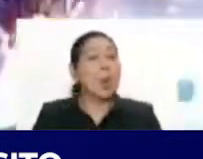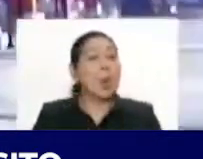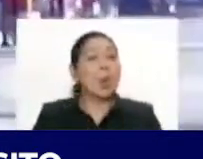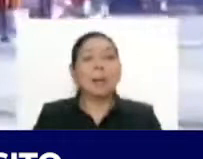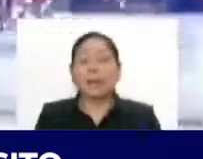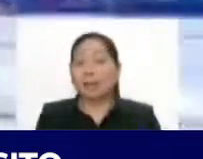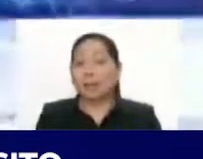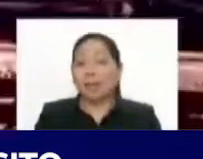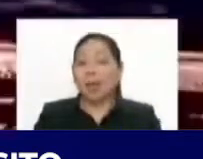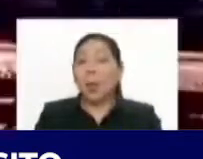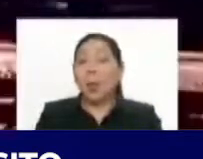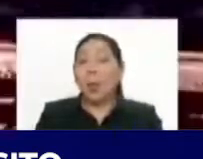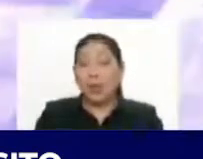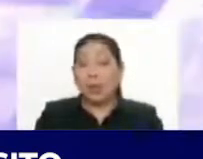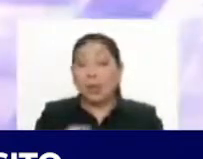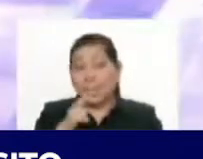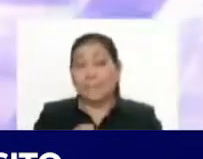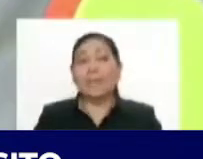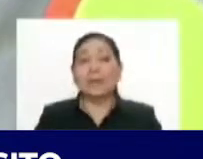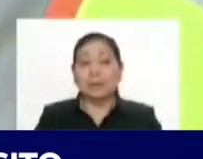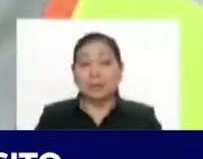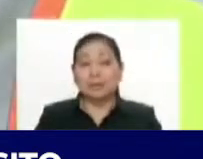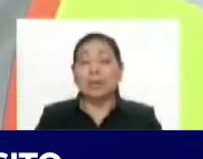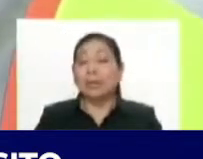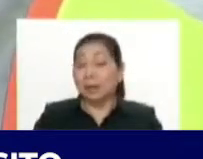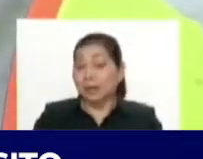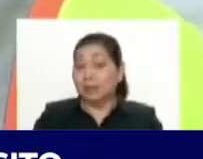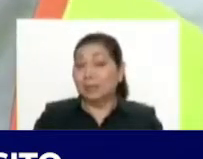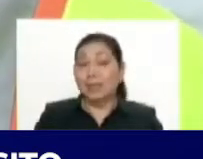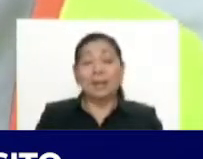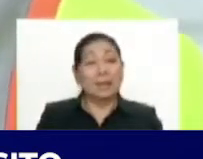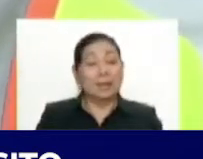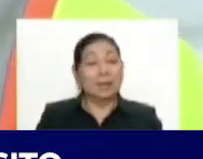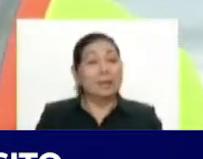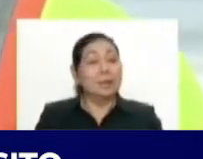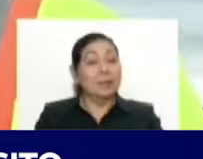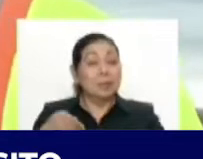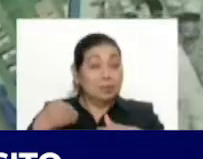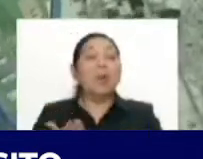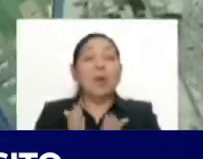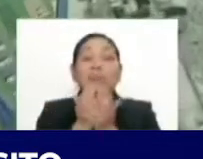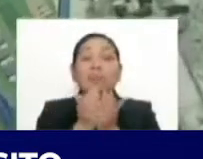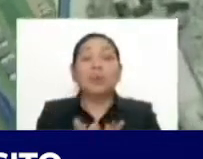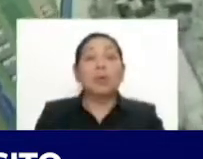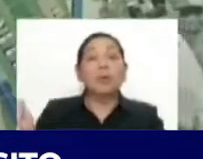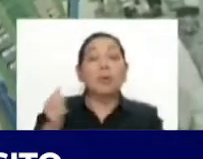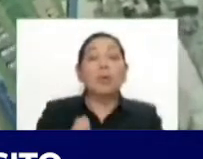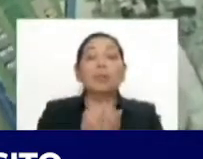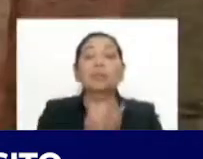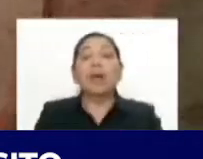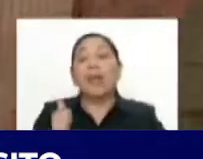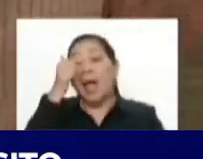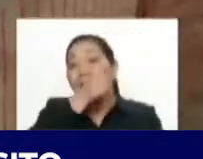y la eficiencia logística del Perú y de la región. Va a ser la puerta de ingreso del Asia.